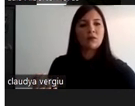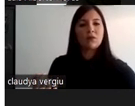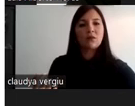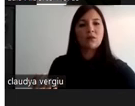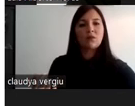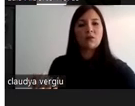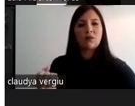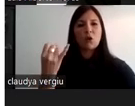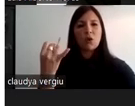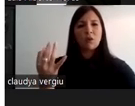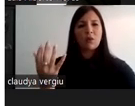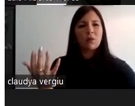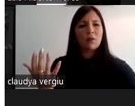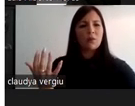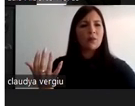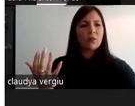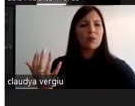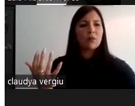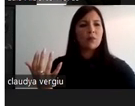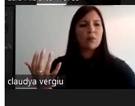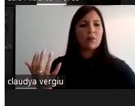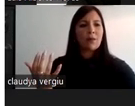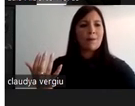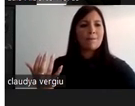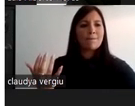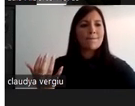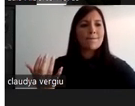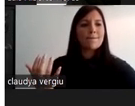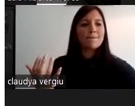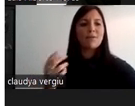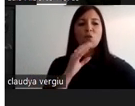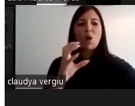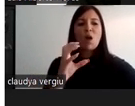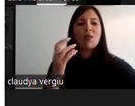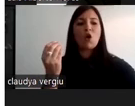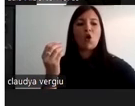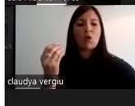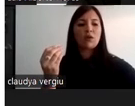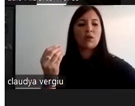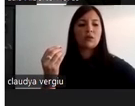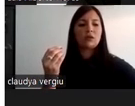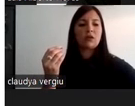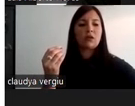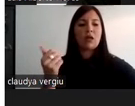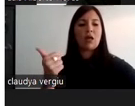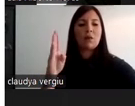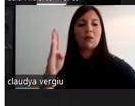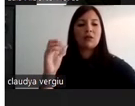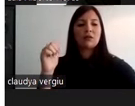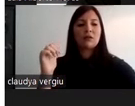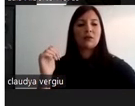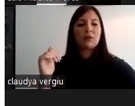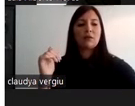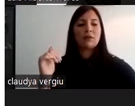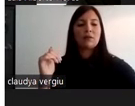ese número pero me podrían decir pero tú estás hablando tú has estado hablando de los jóvenes y de nivel ABC Cuántos son